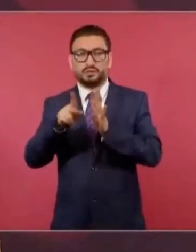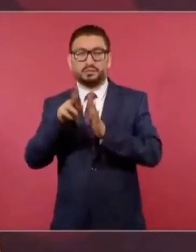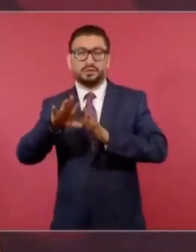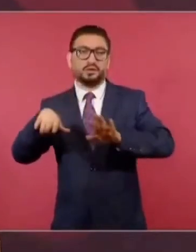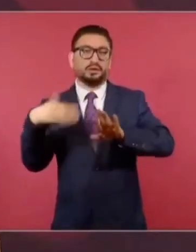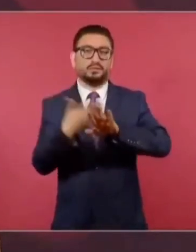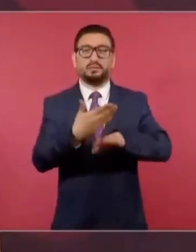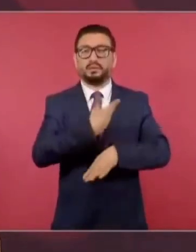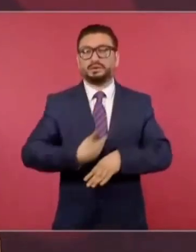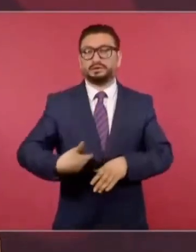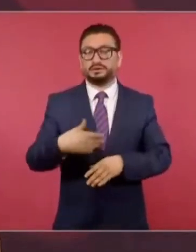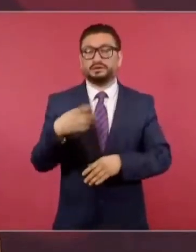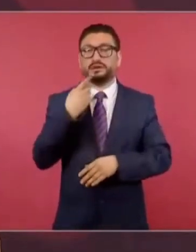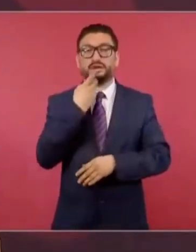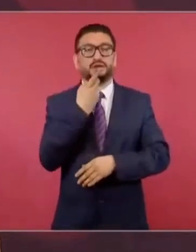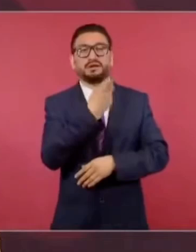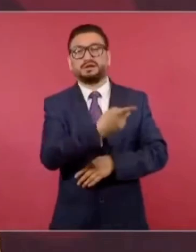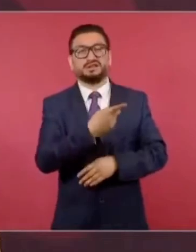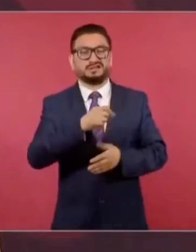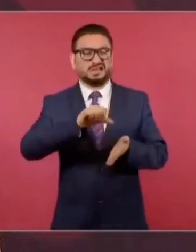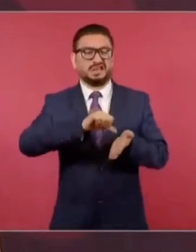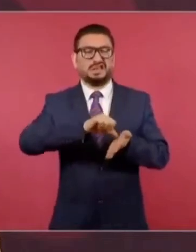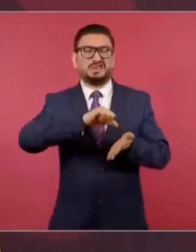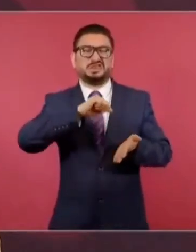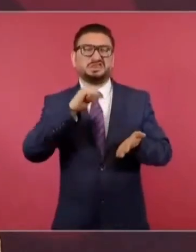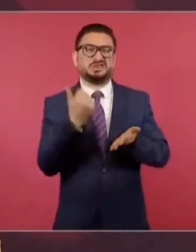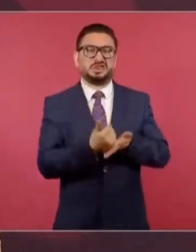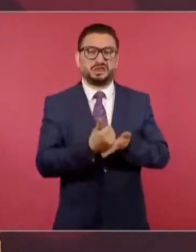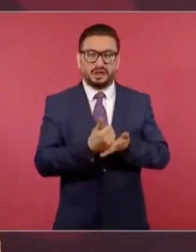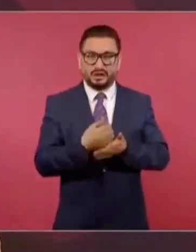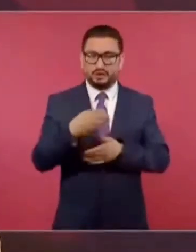le dice enano moral.